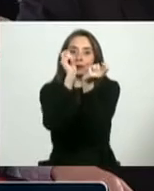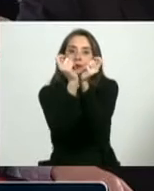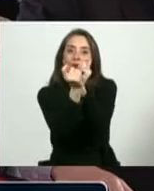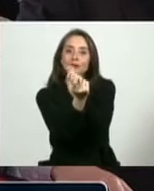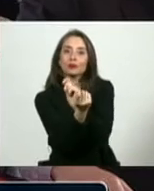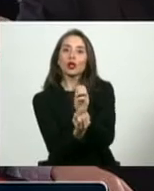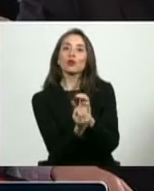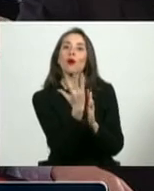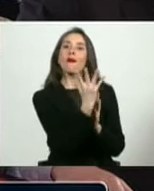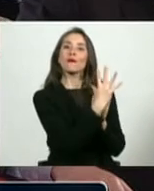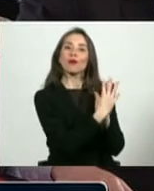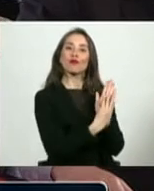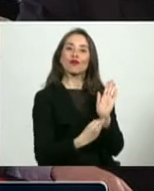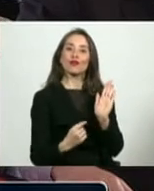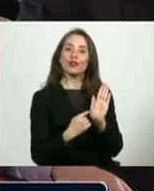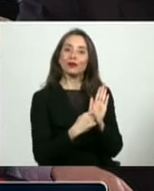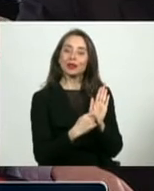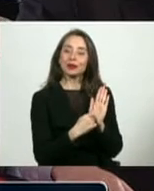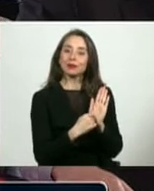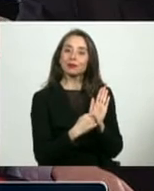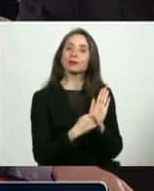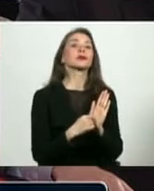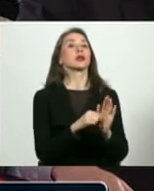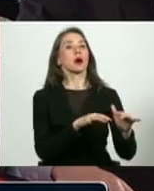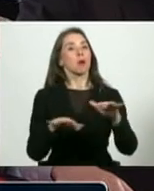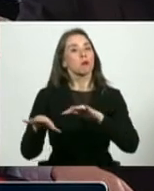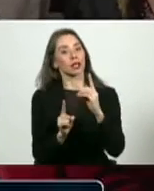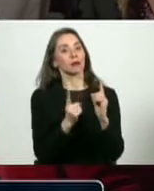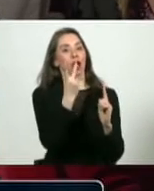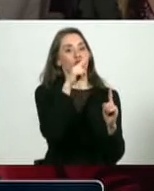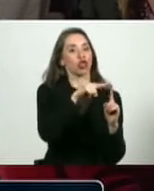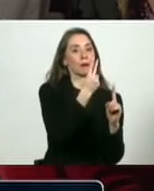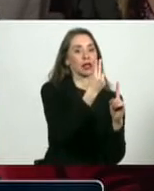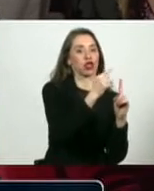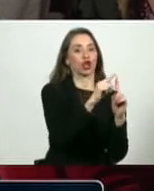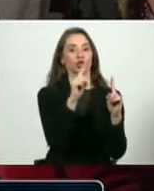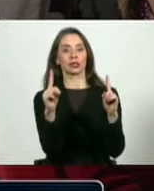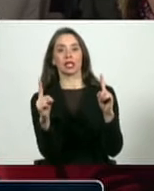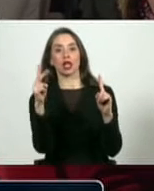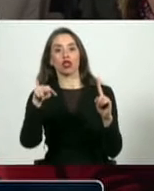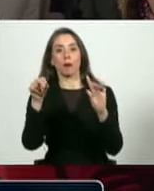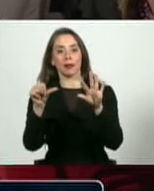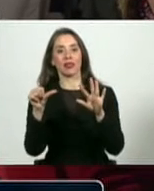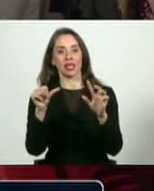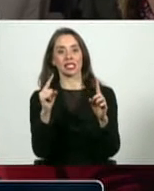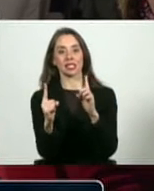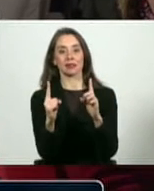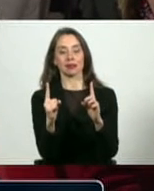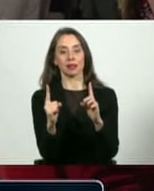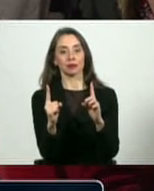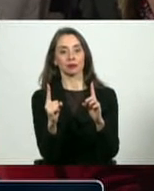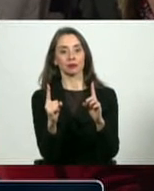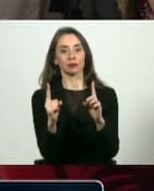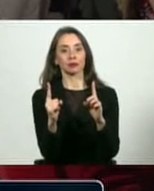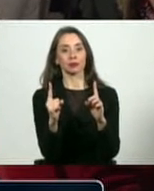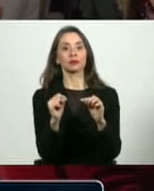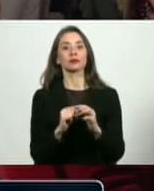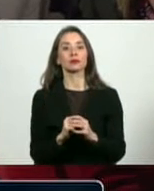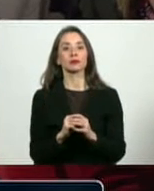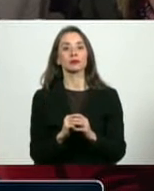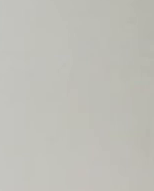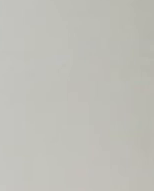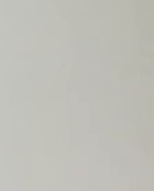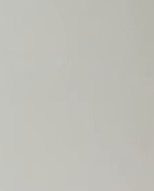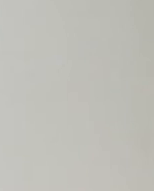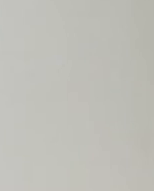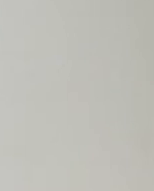nosotros tuvimos los resultados del segundo Estudio Nacional de Discapacidad, el cual fue confeccionado, sobre todo la primera parte, el levantamiento